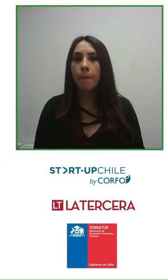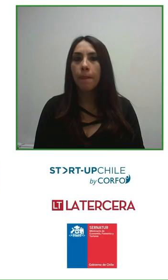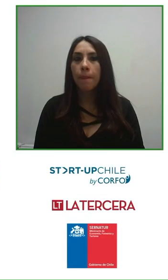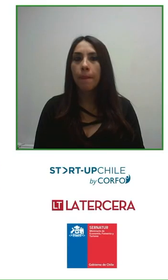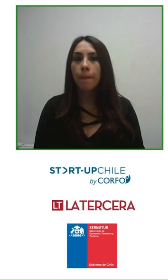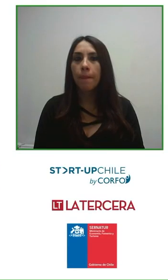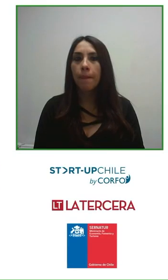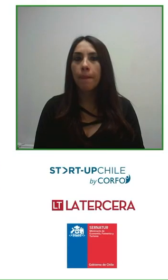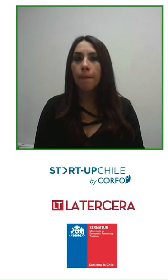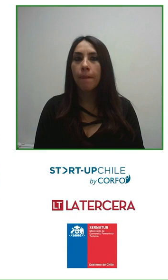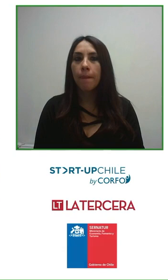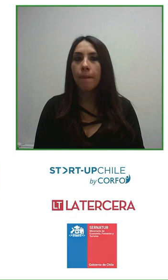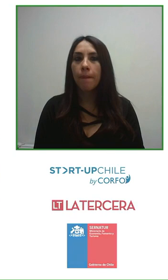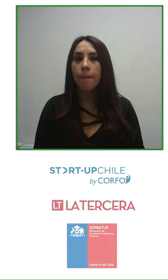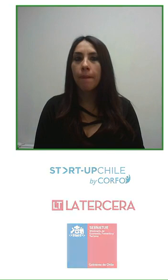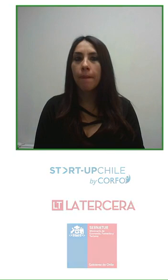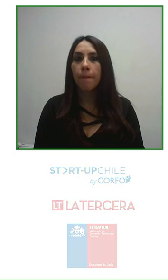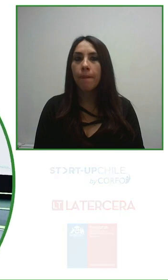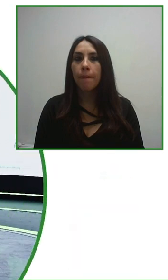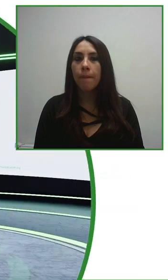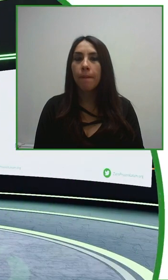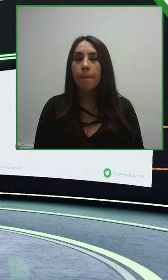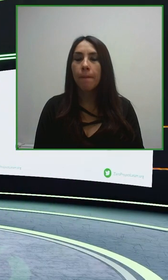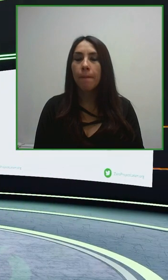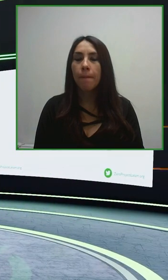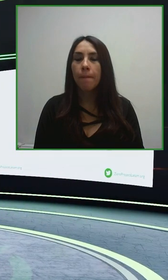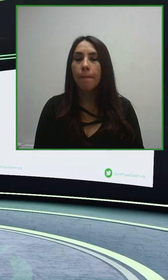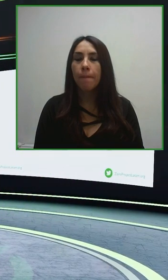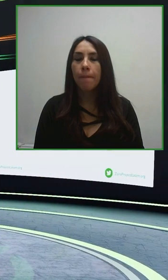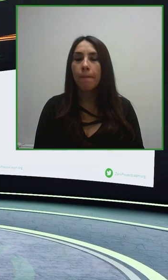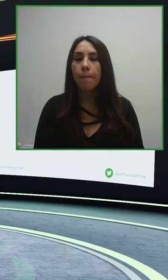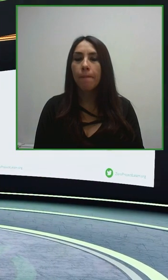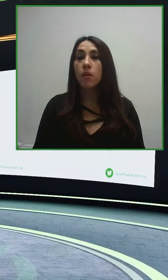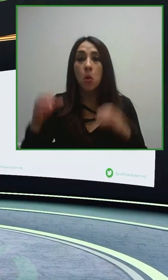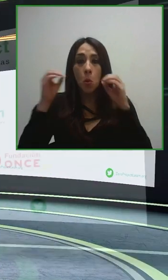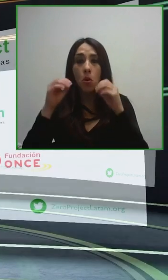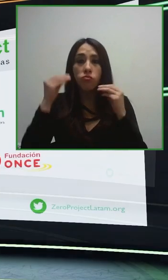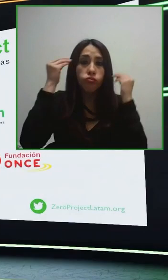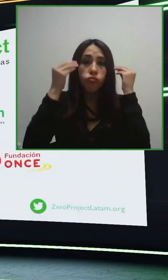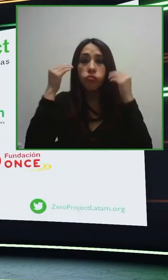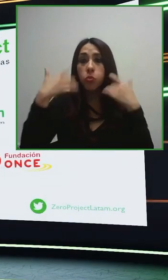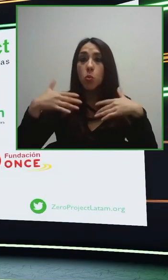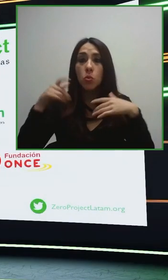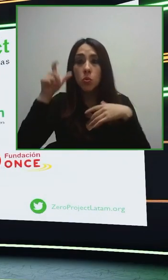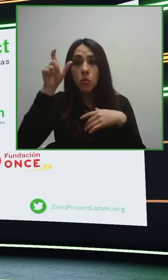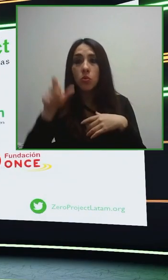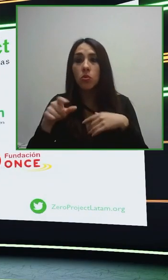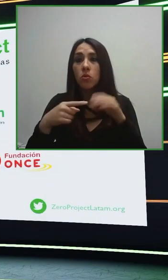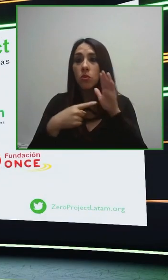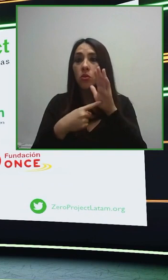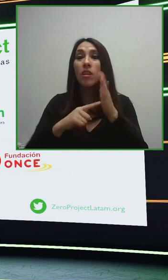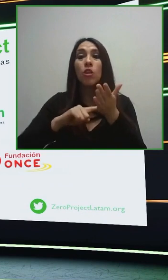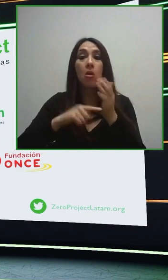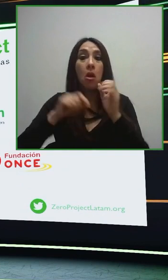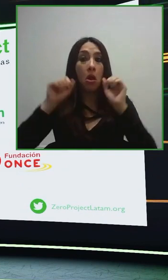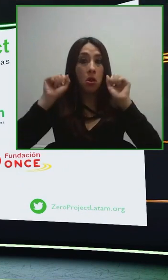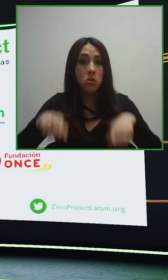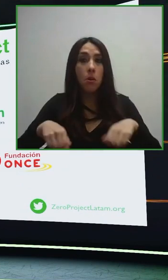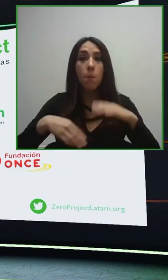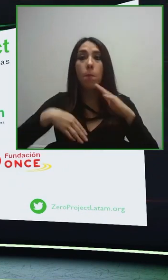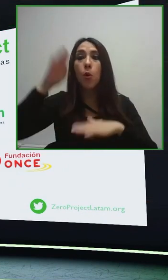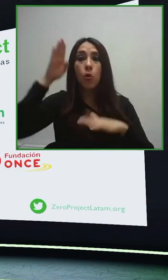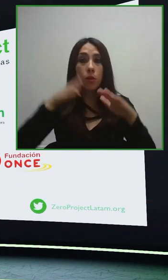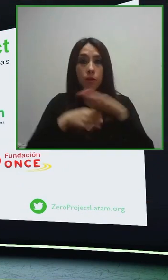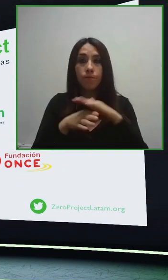Sin duda, maravillosas e impactantes tecnologías que permiten una mayor accesibilidad. Agradecemos a Ricardo y a cada expositor